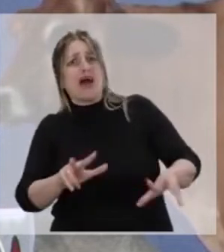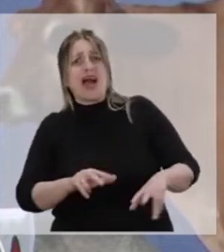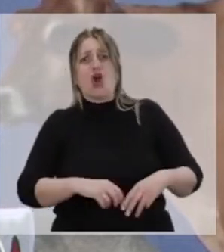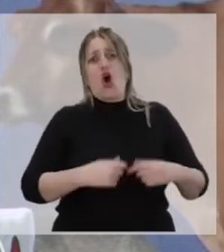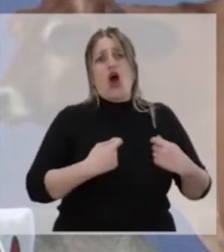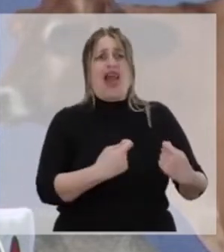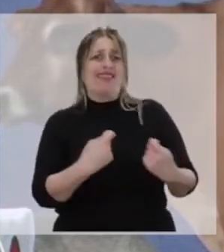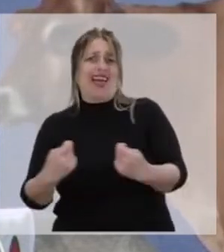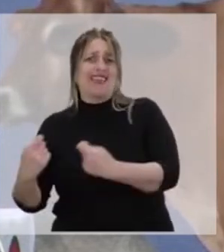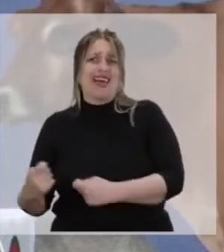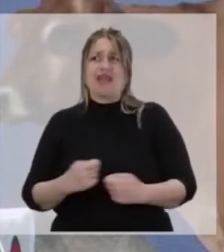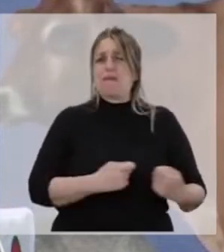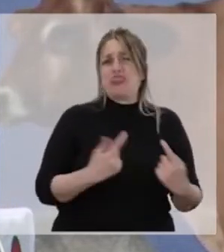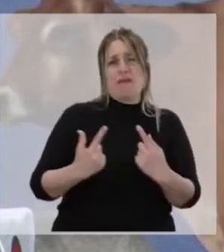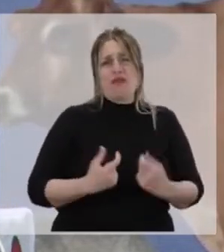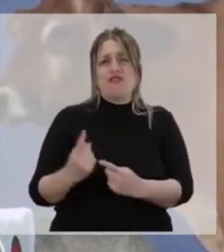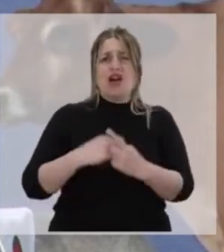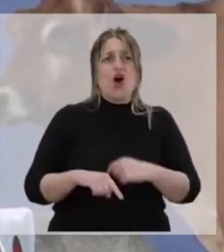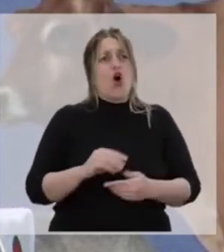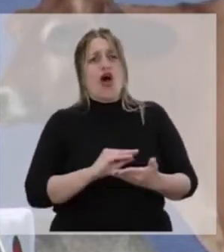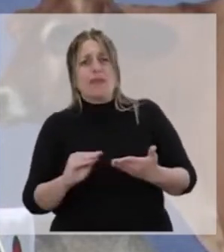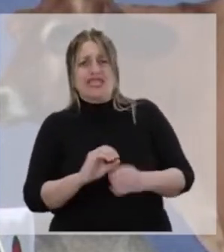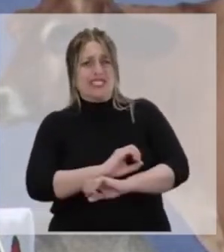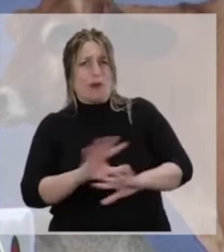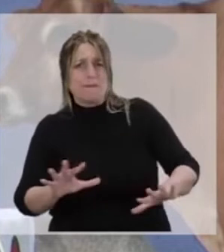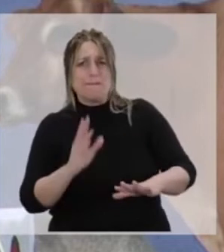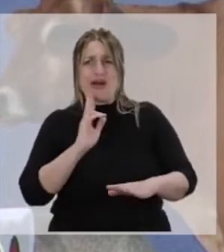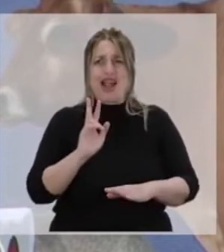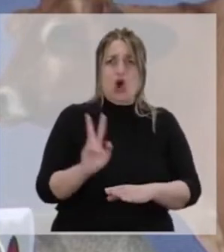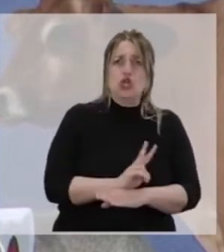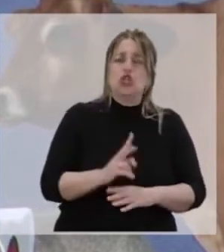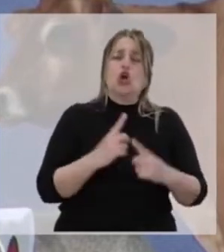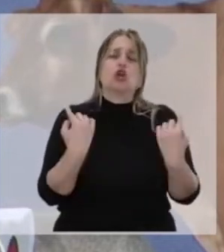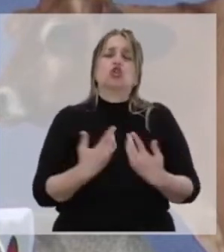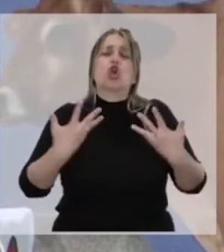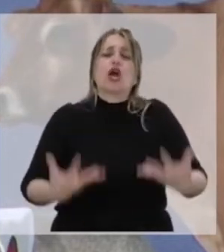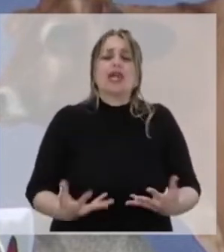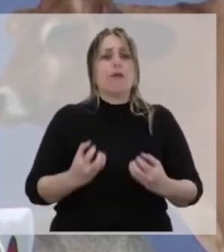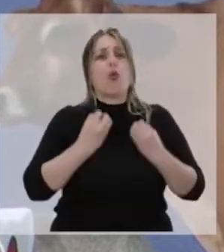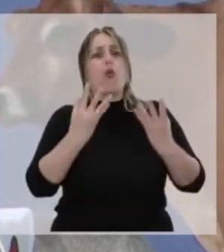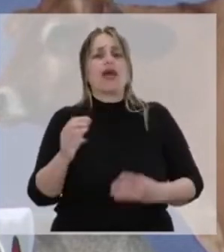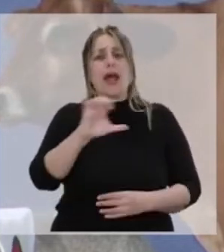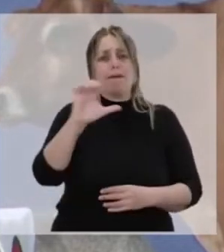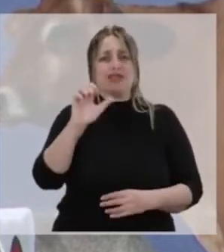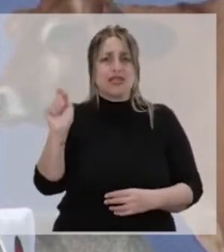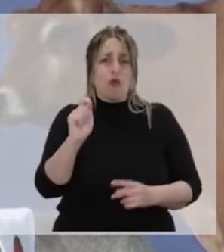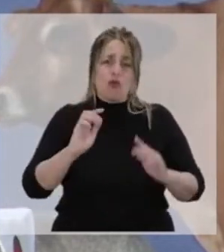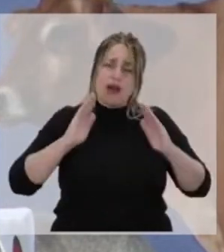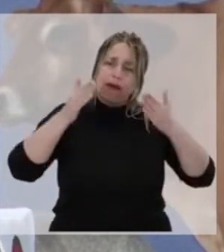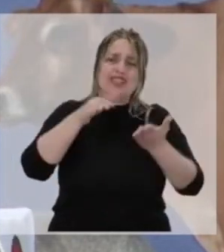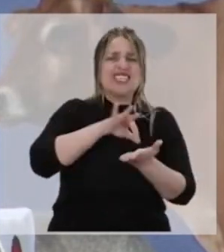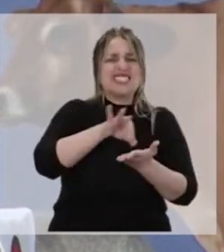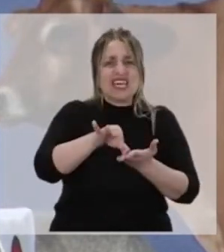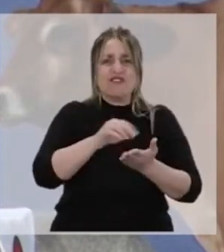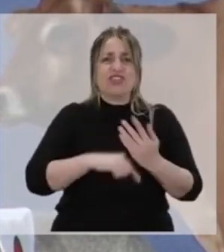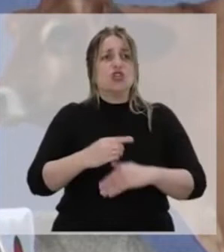es despilfarrar recursos es mala administración nosotros queremos buenas empresas públicas para que le